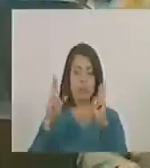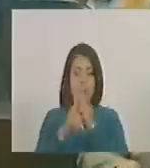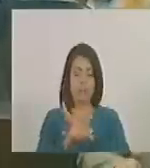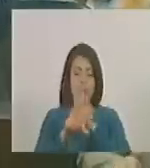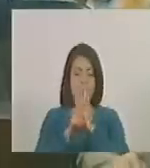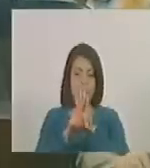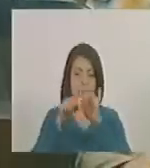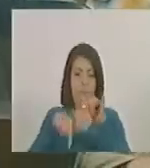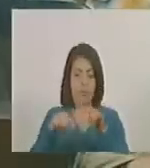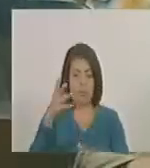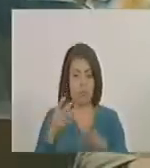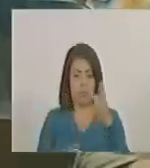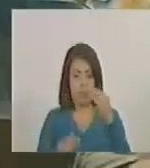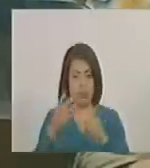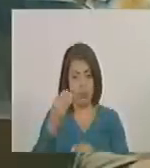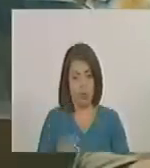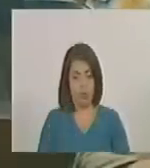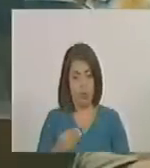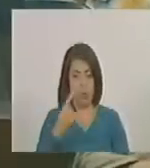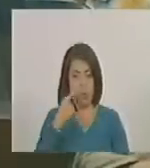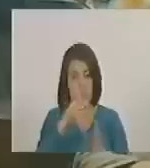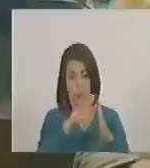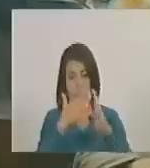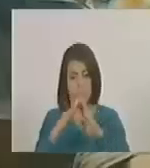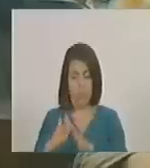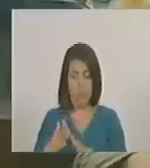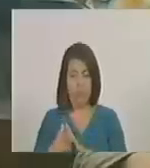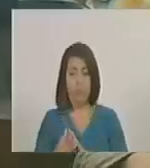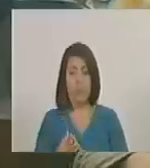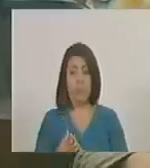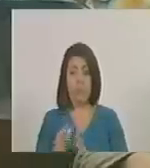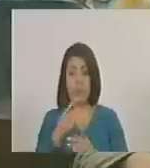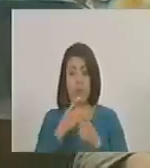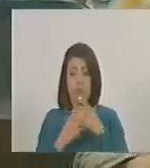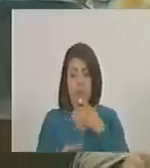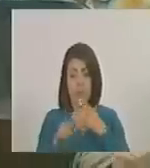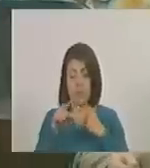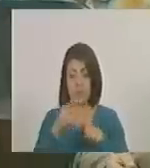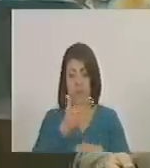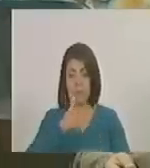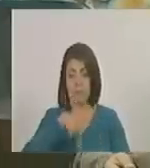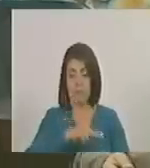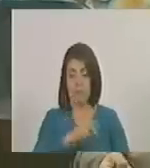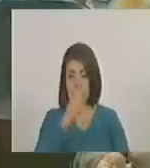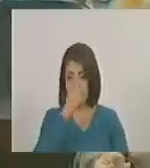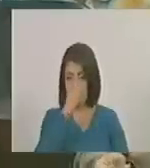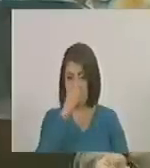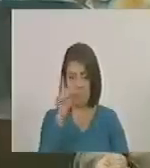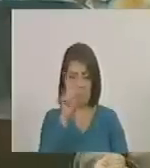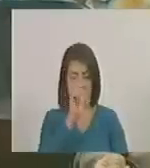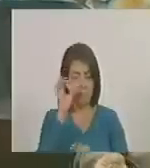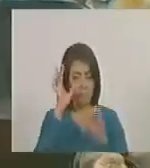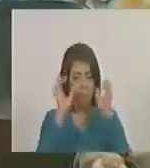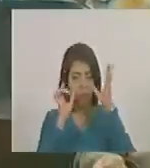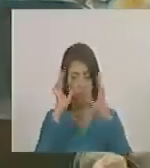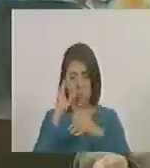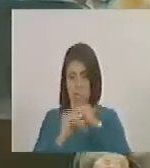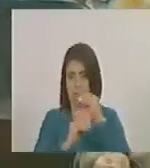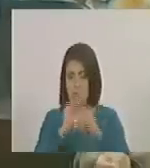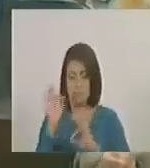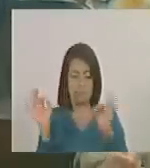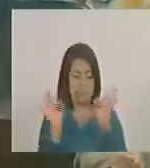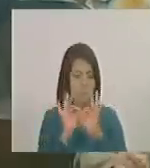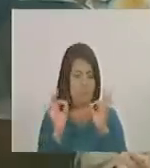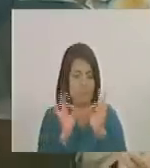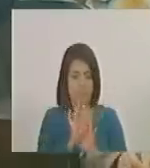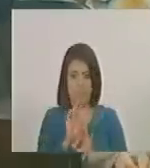la ley orgánica de nuestros consejos comunales. Y como se lo decía, nosotros no inventamos absolutamente